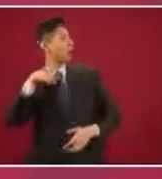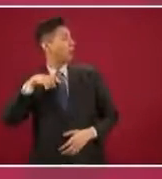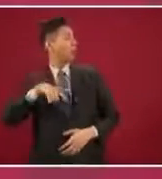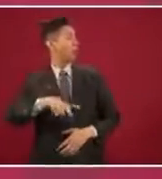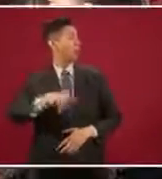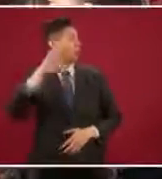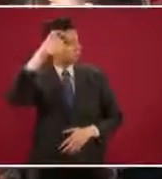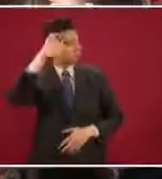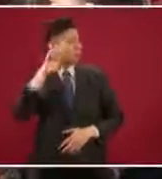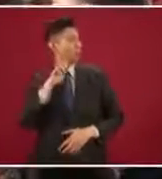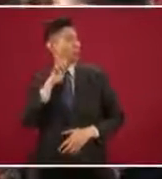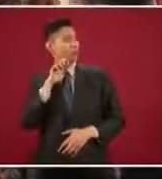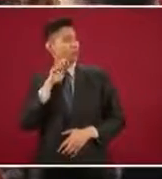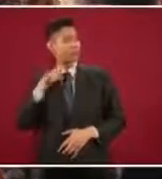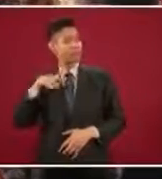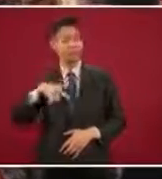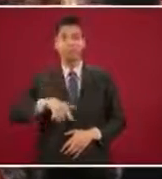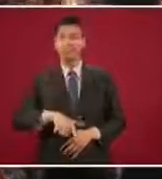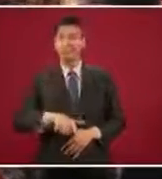Entonces,